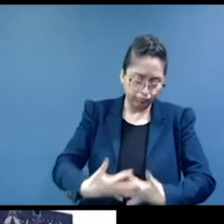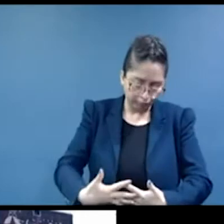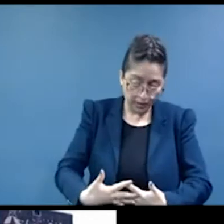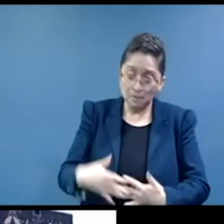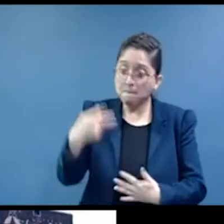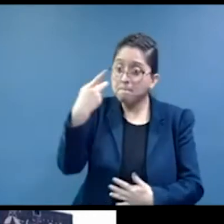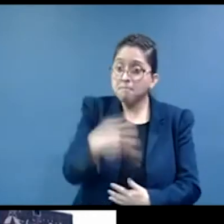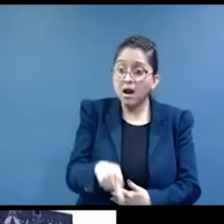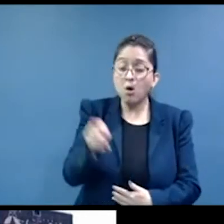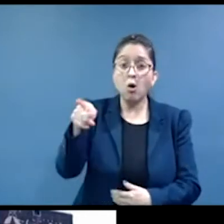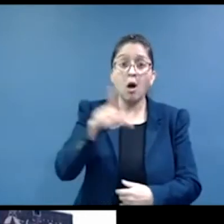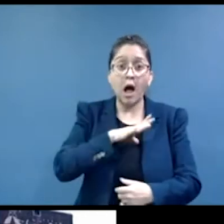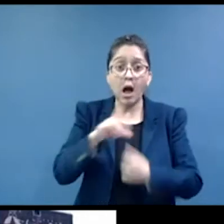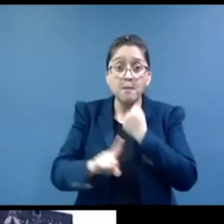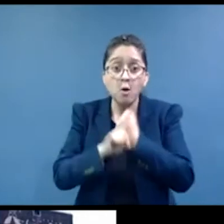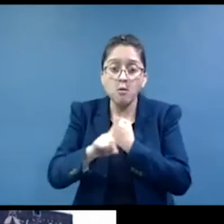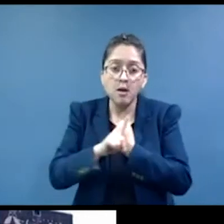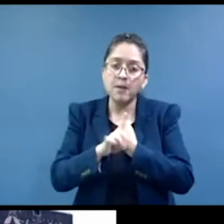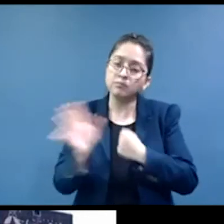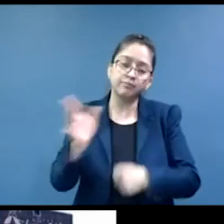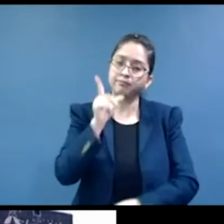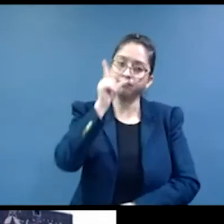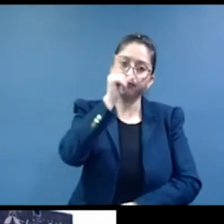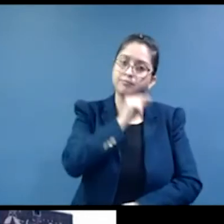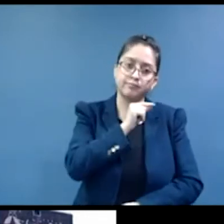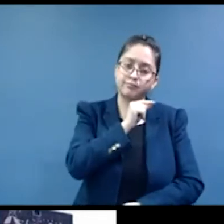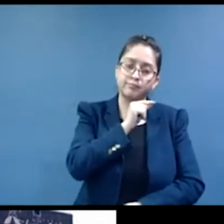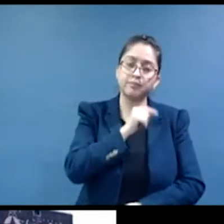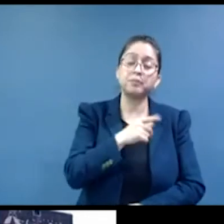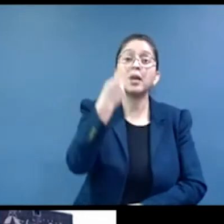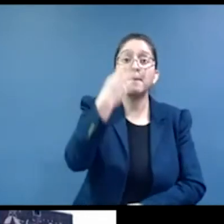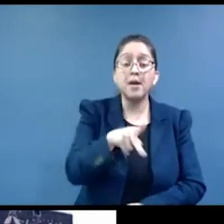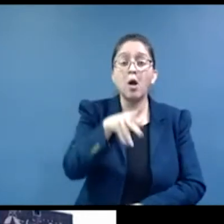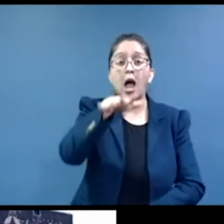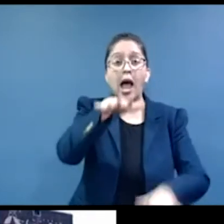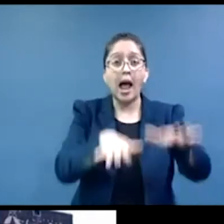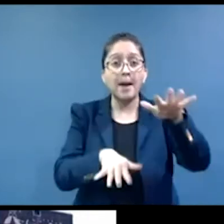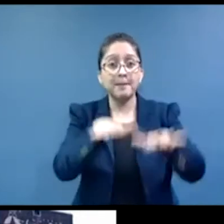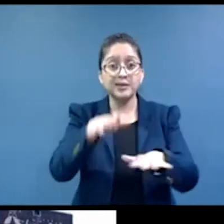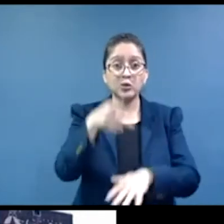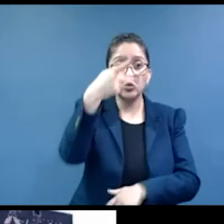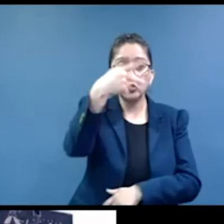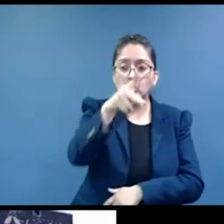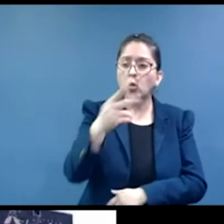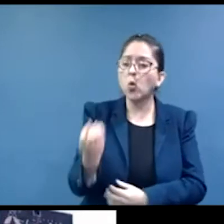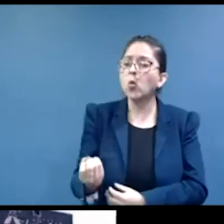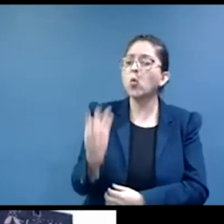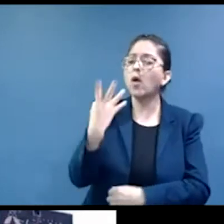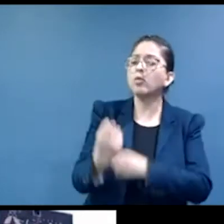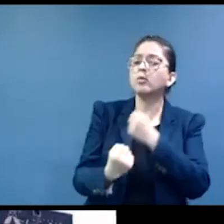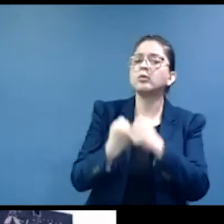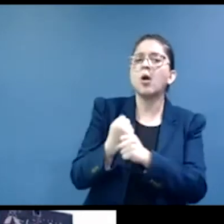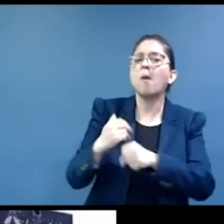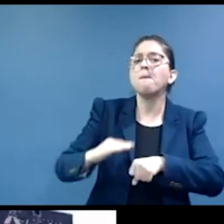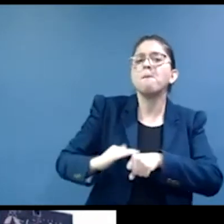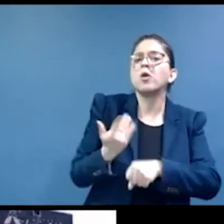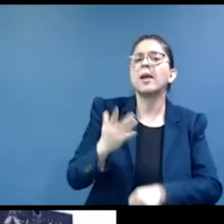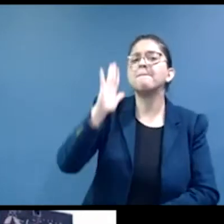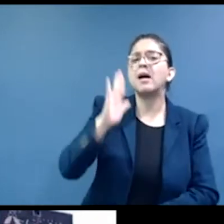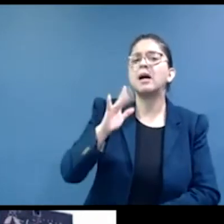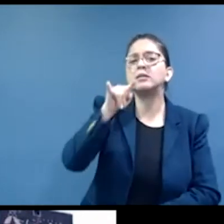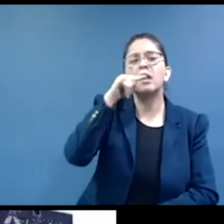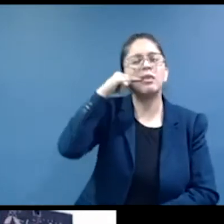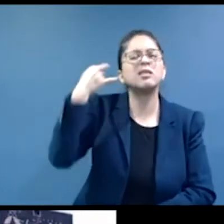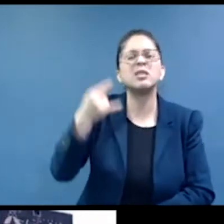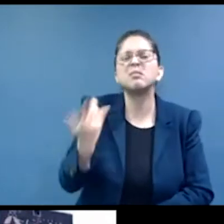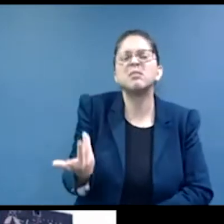la exclusión por razón de edad, ¿por qué resulta discriminatorio? Porque el rechazo automático por razones